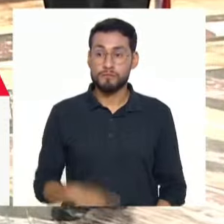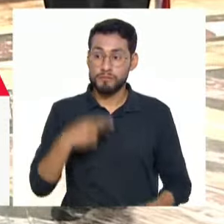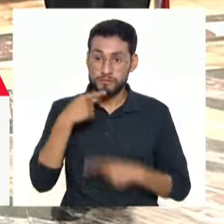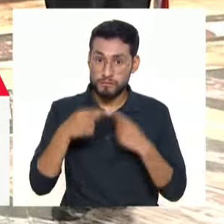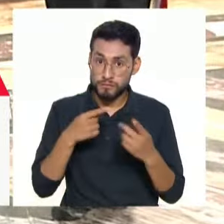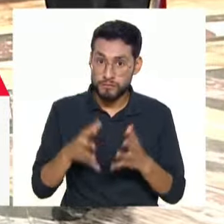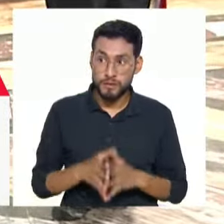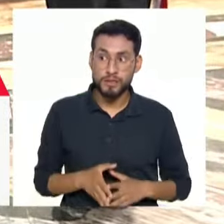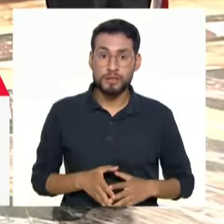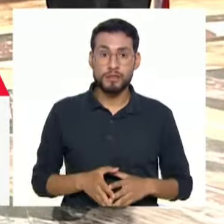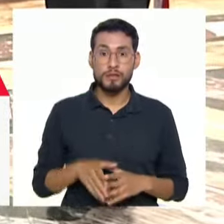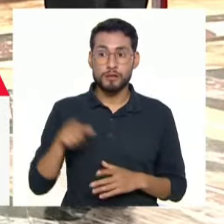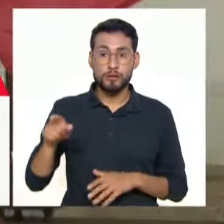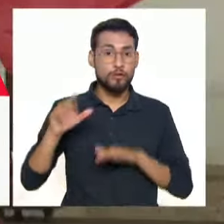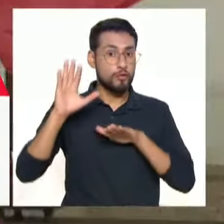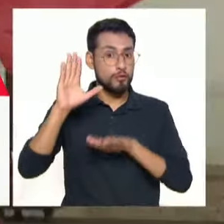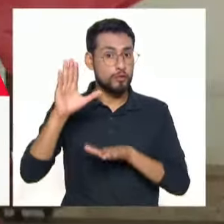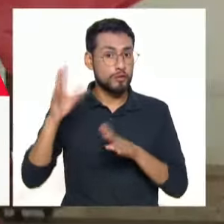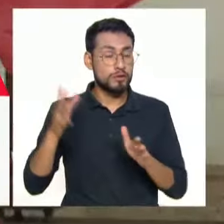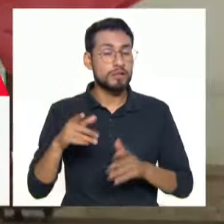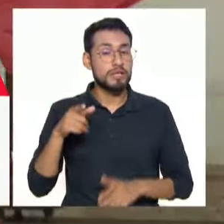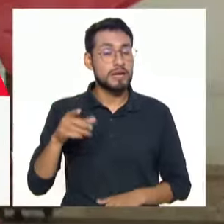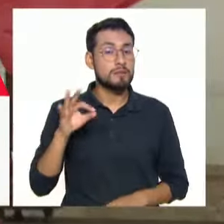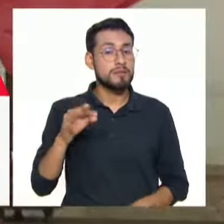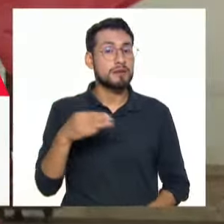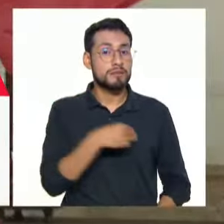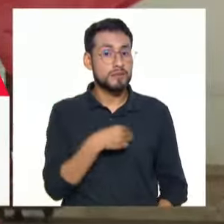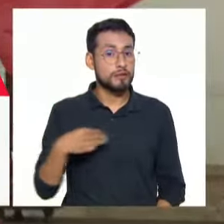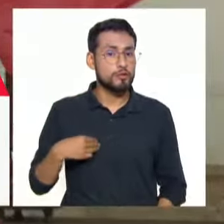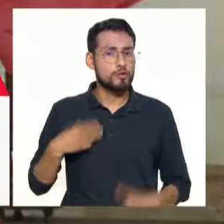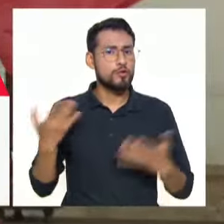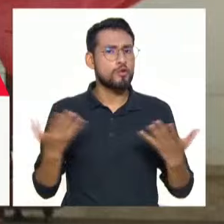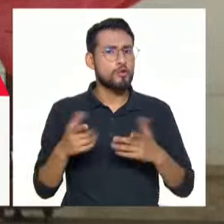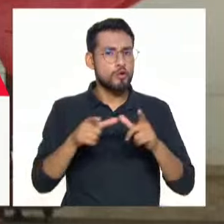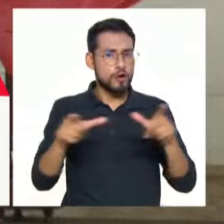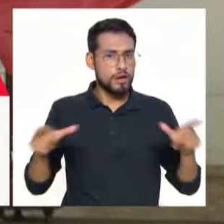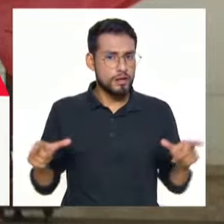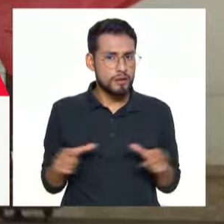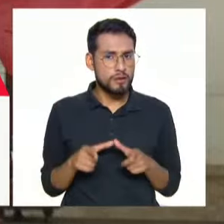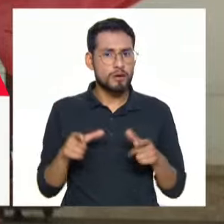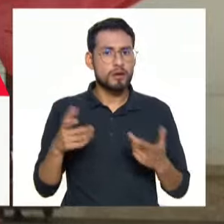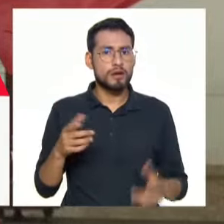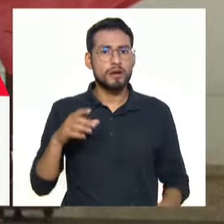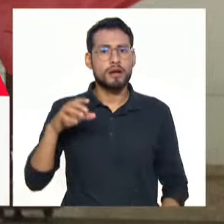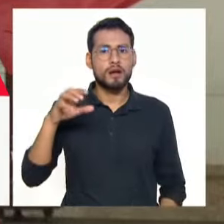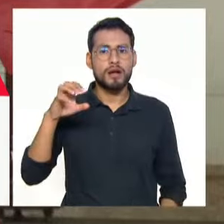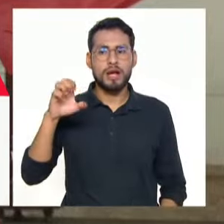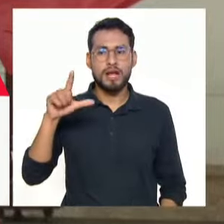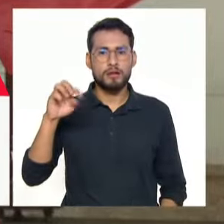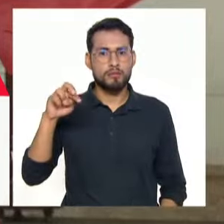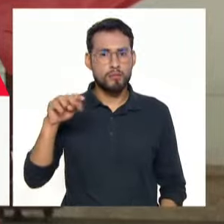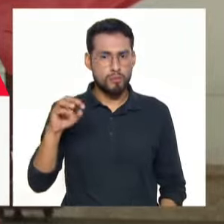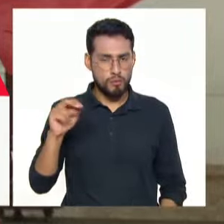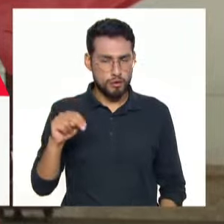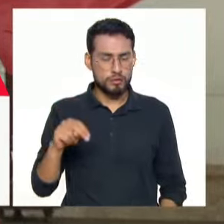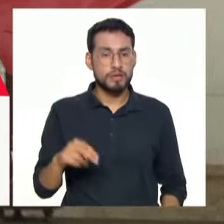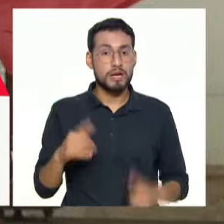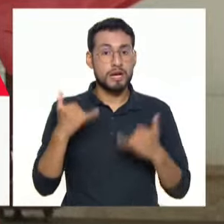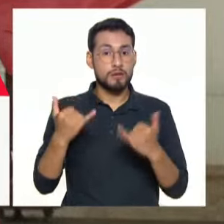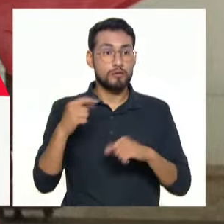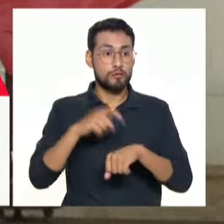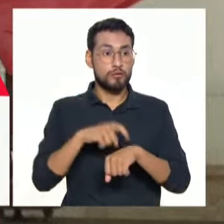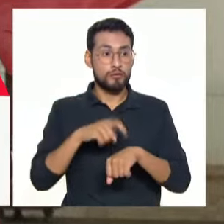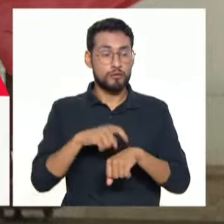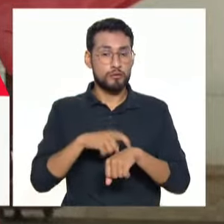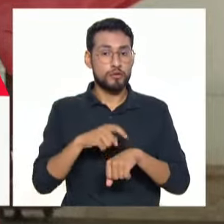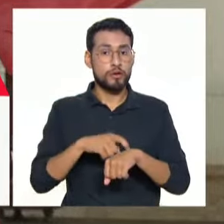señalar que esta juramentación de gabinete se desarrolla en la sala El Espuru. En estos momentos